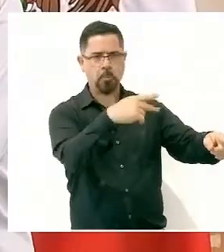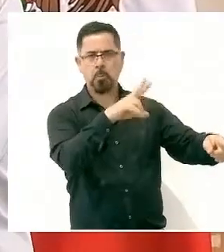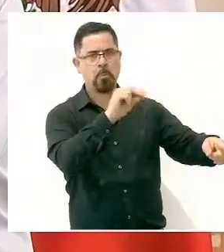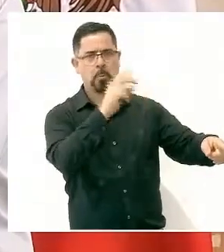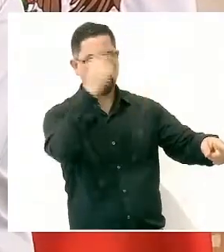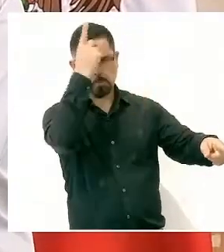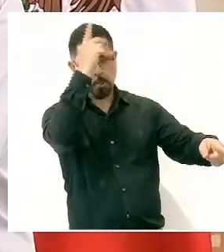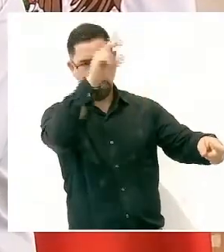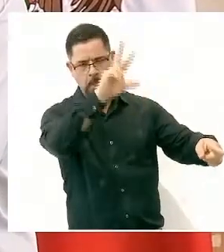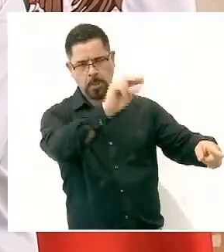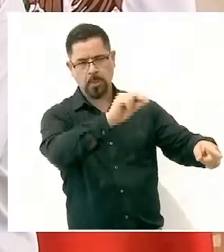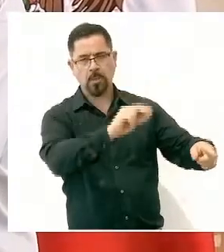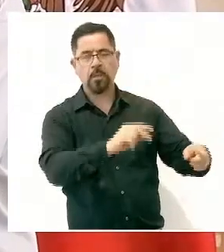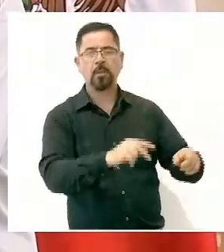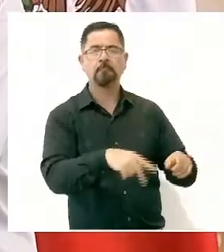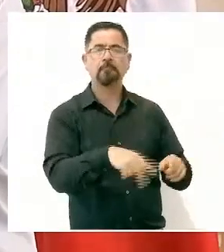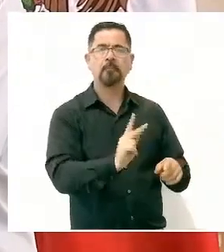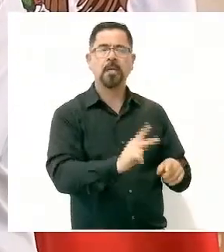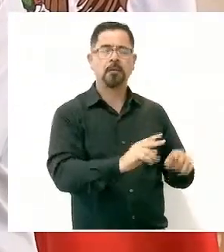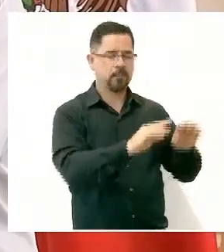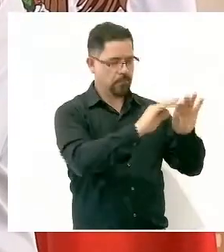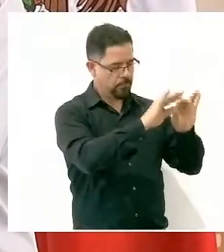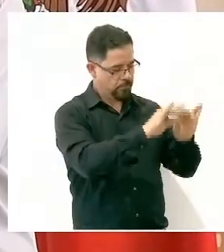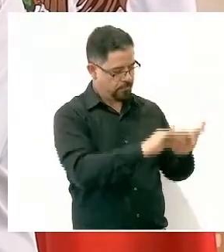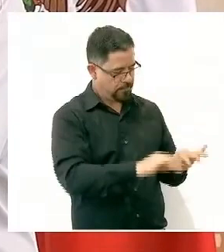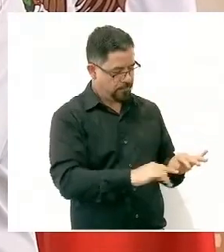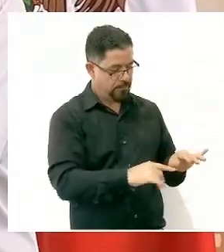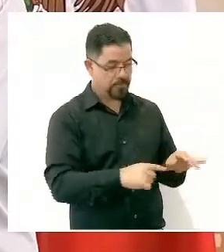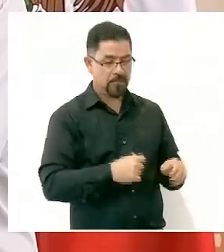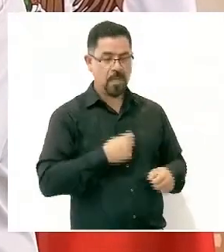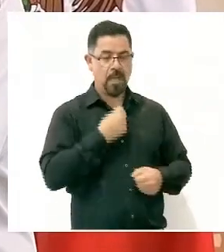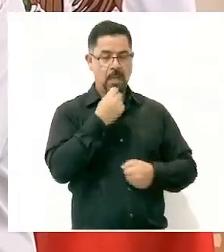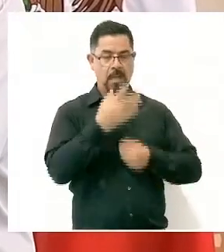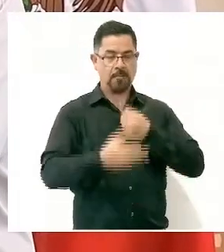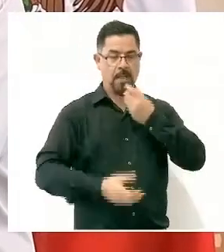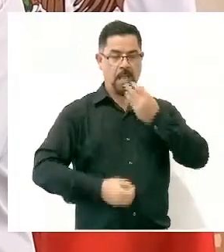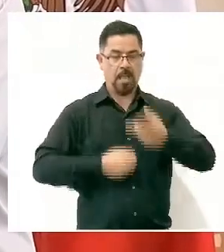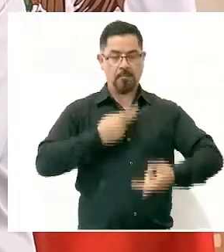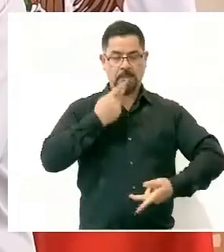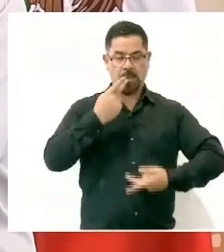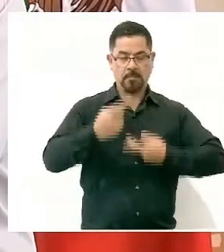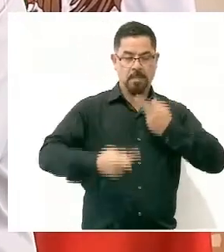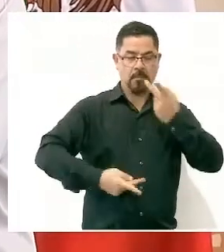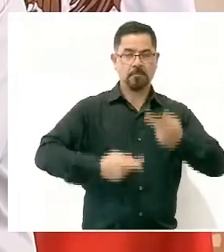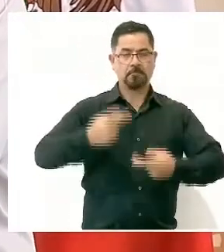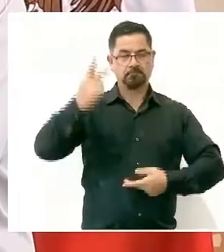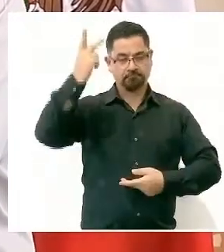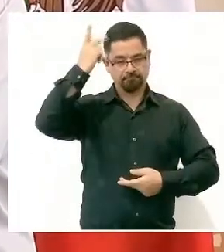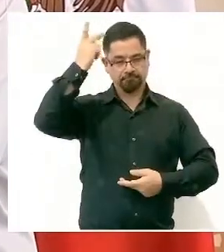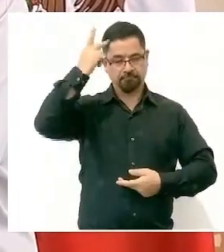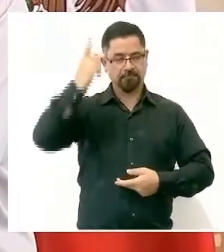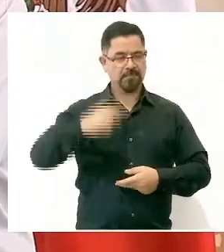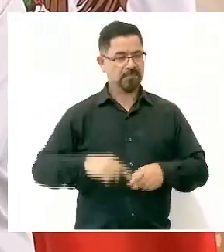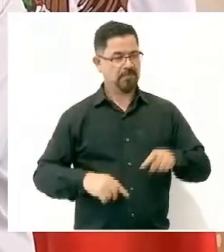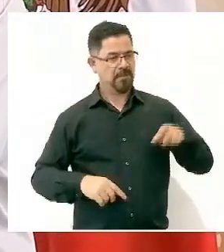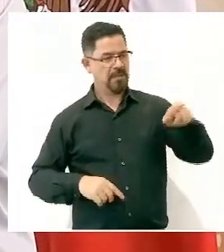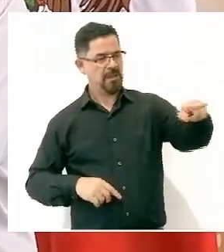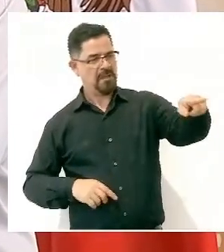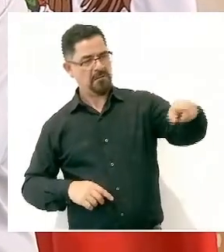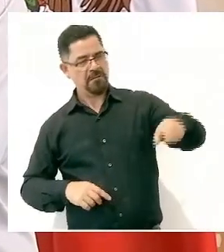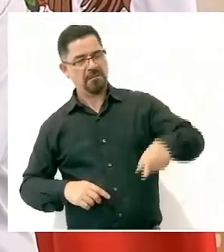Y en el discurso oficial era de uso común la palabra salvajes,